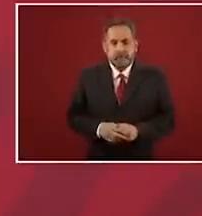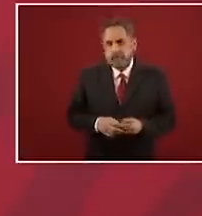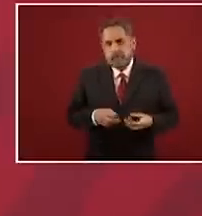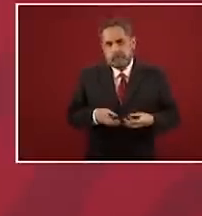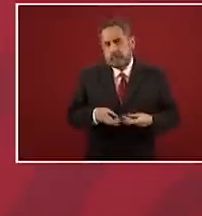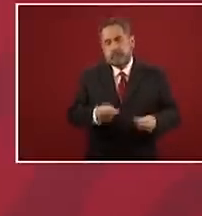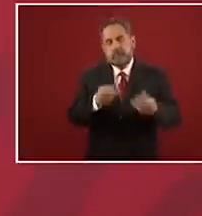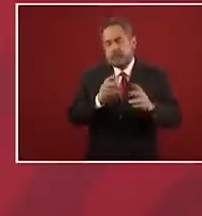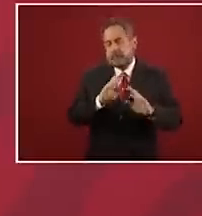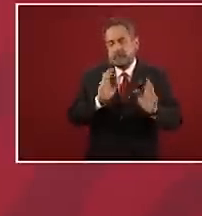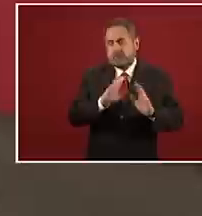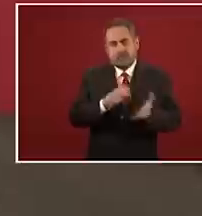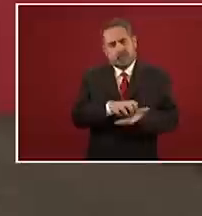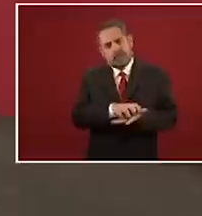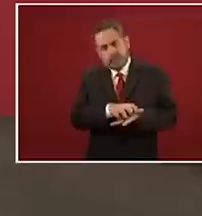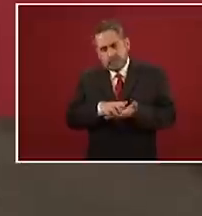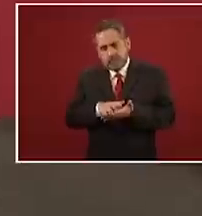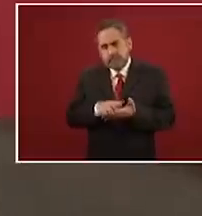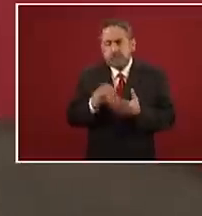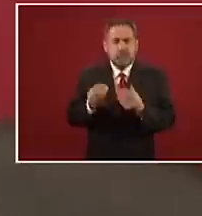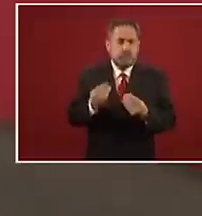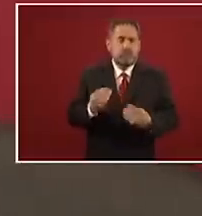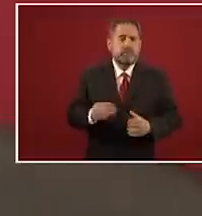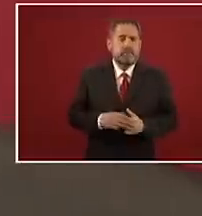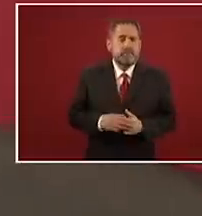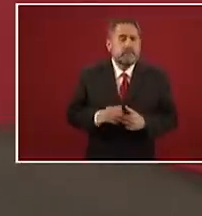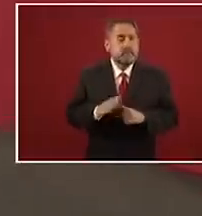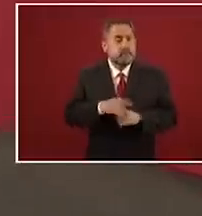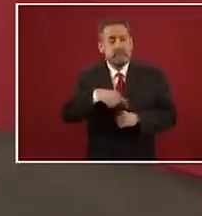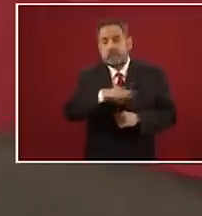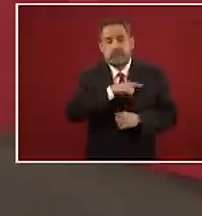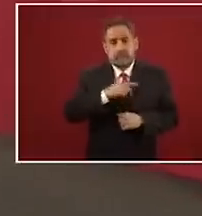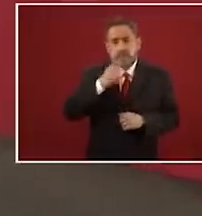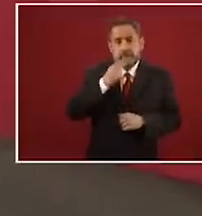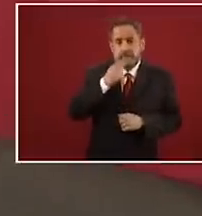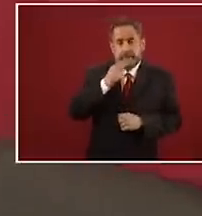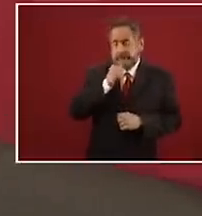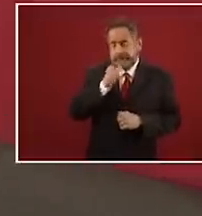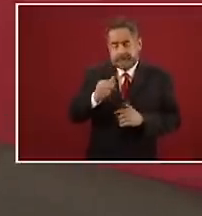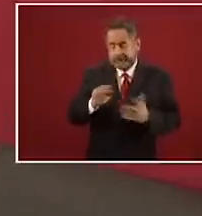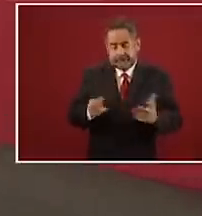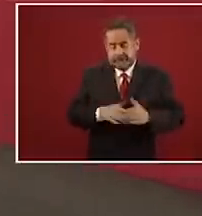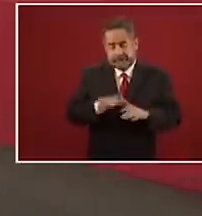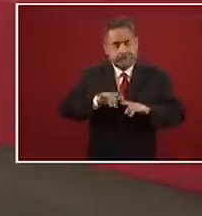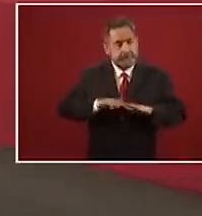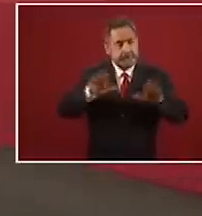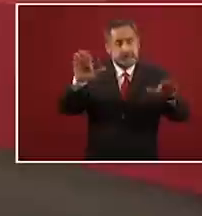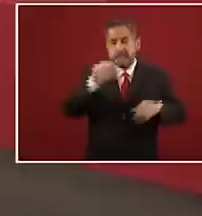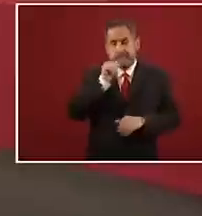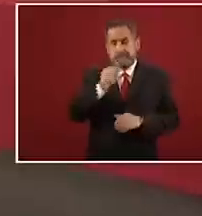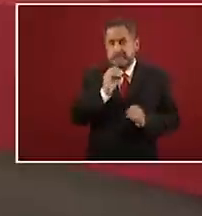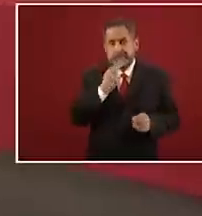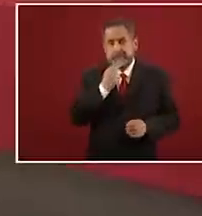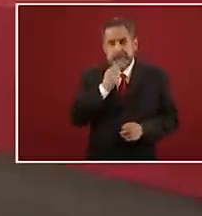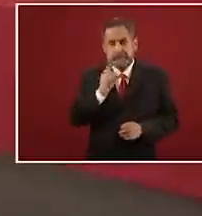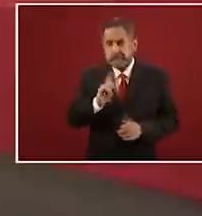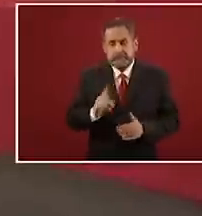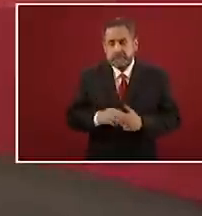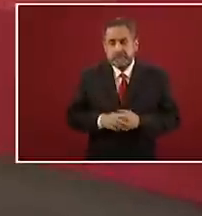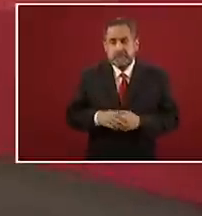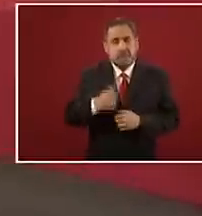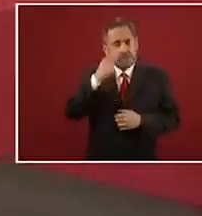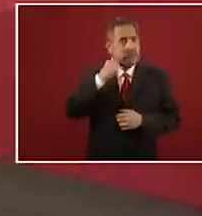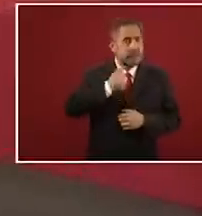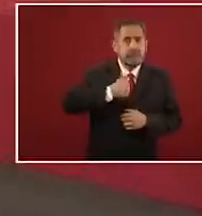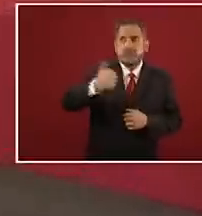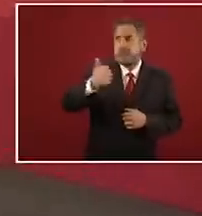bastante, mucho, porque ya no se usan estos aviones para el traslado